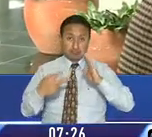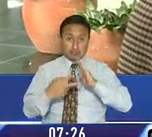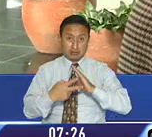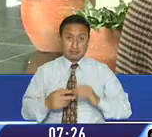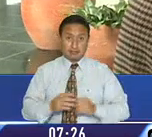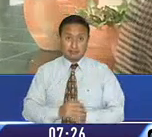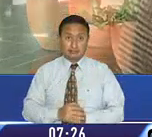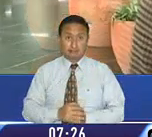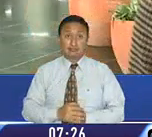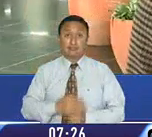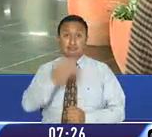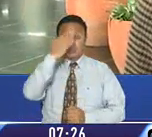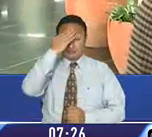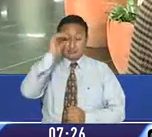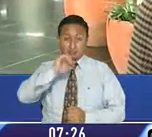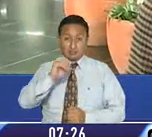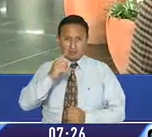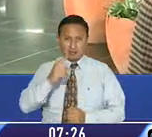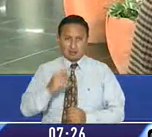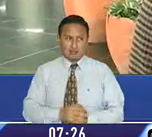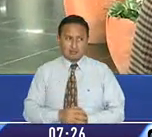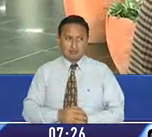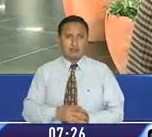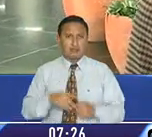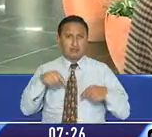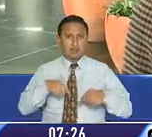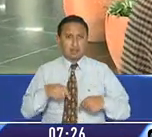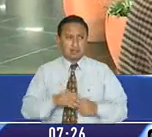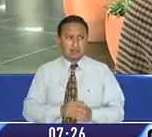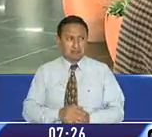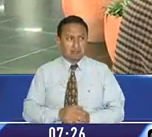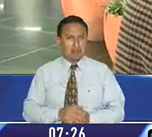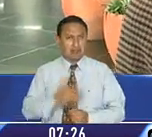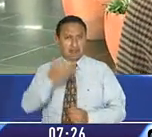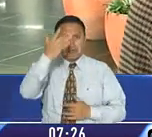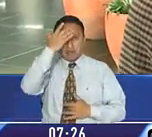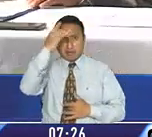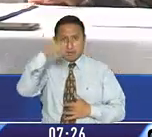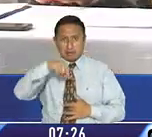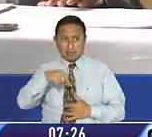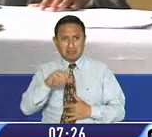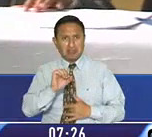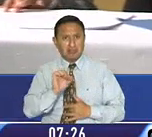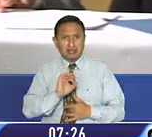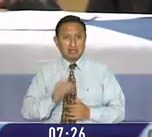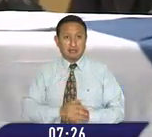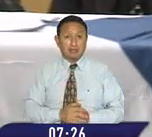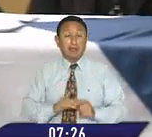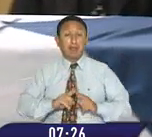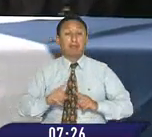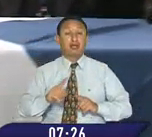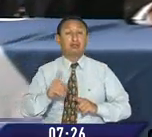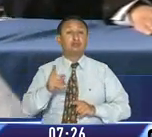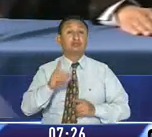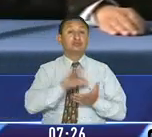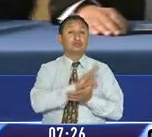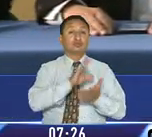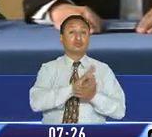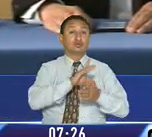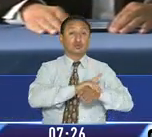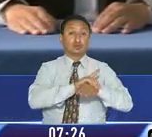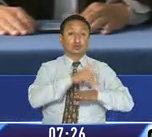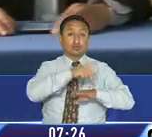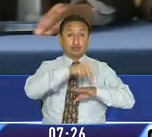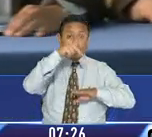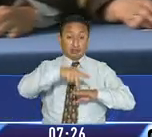es el caso. No hemos tenido ningún caso aquí en el país. Sin embargo, el Colegio de Médicos de Pichincha, ante la